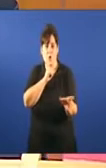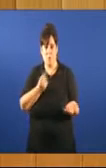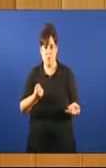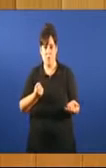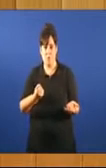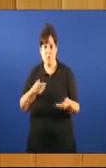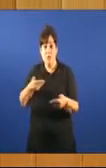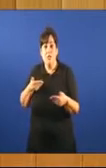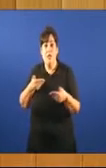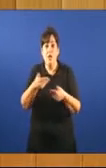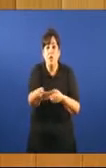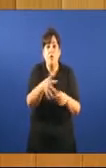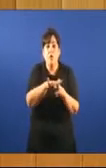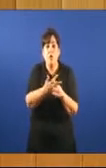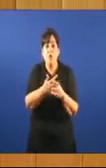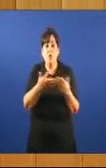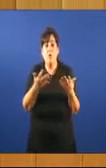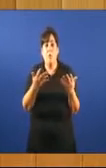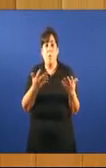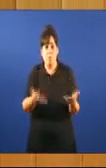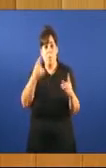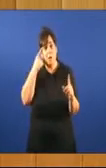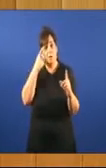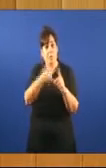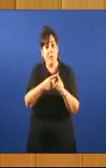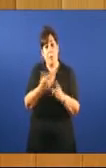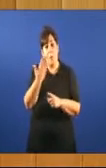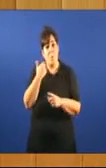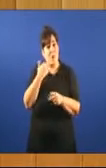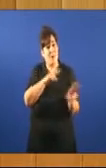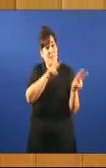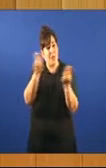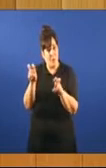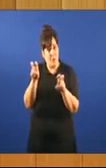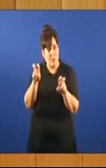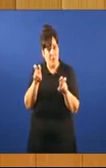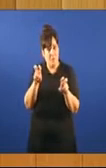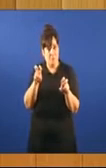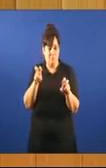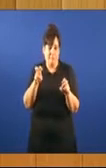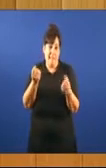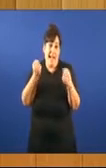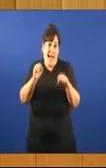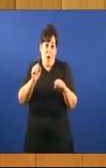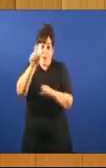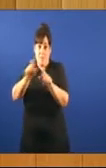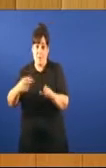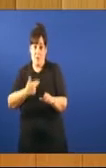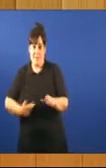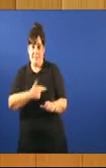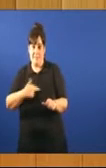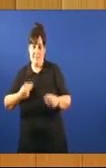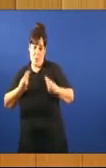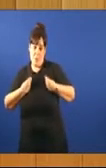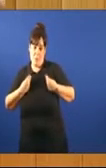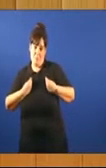pasar para rexenerar esa nova Marbella a que, para desgracia dos santiagueses e santiaguesas, o